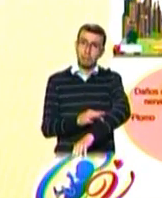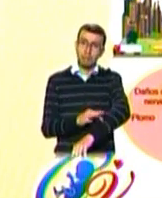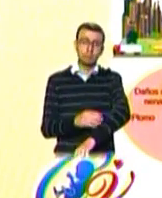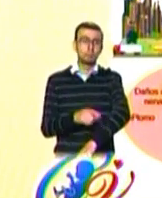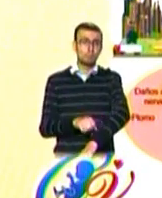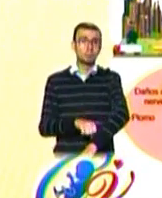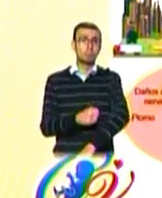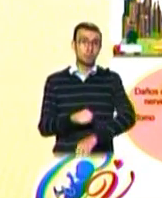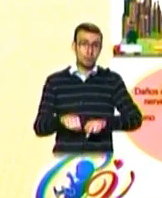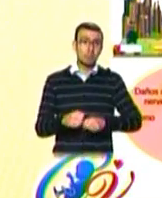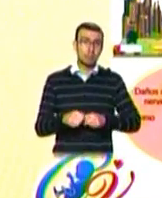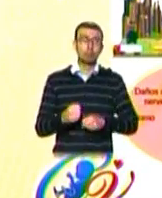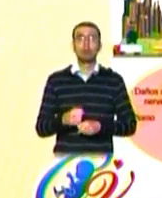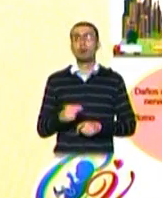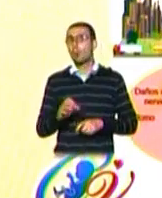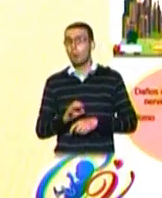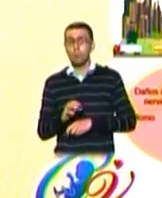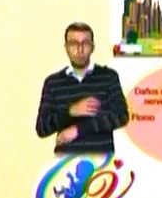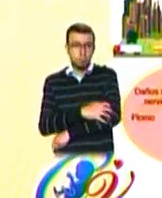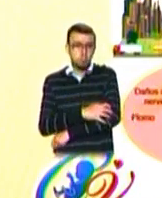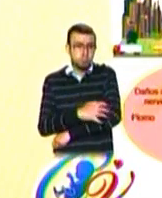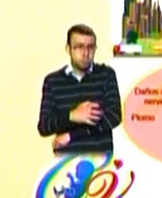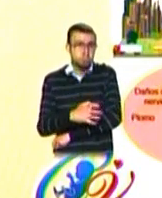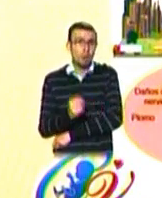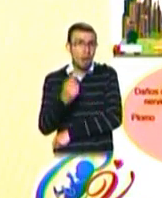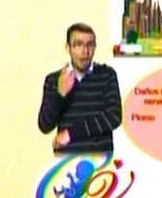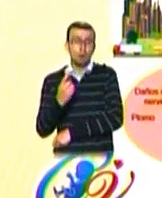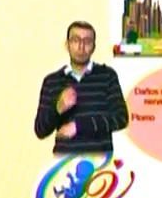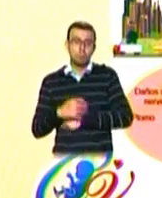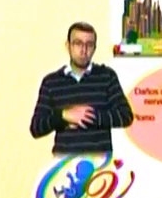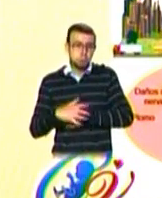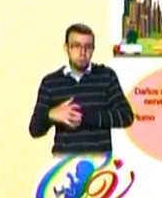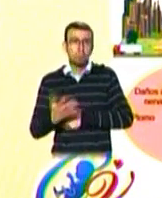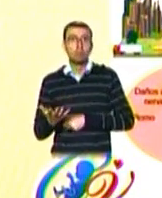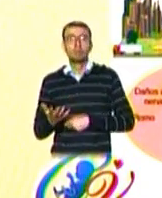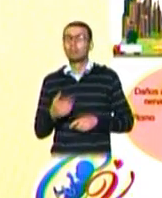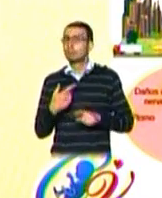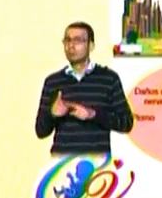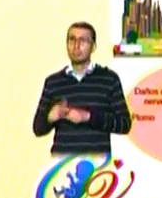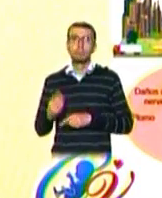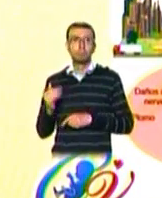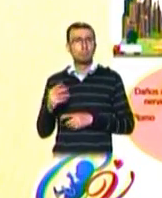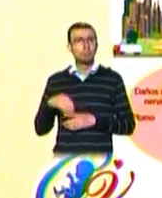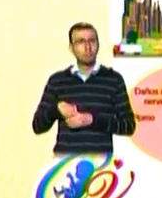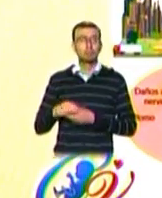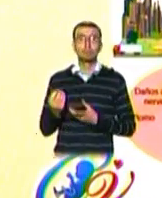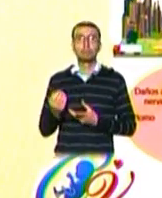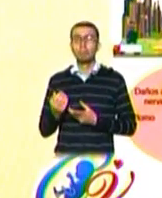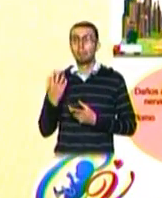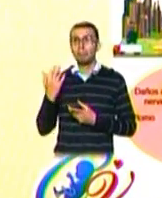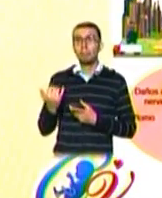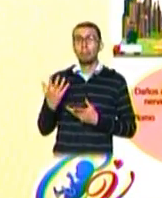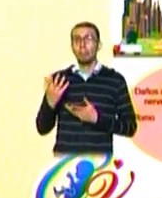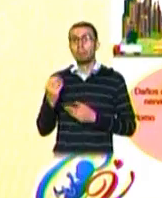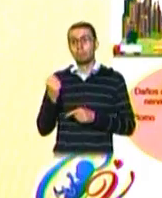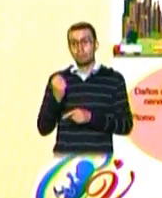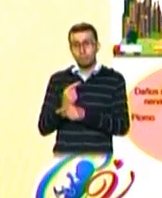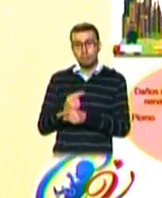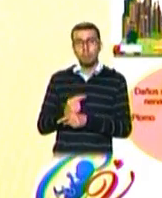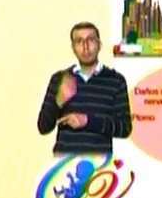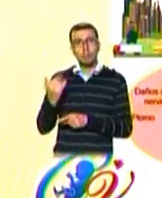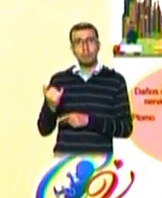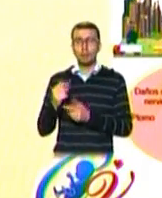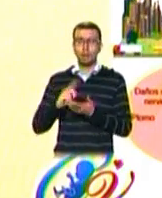problemas inflamatorios, puede hacer problemas de trastornos neurológicos como las